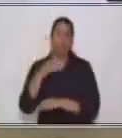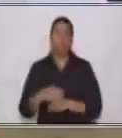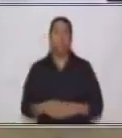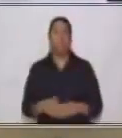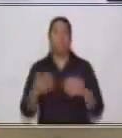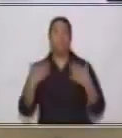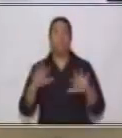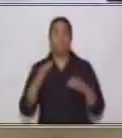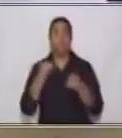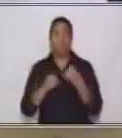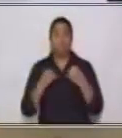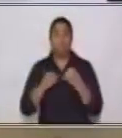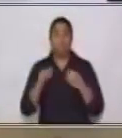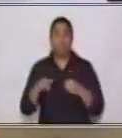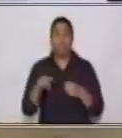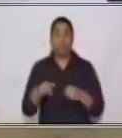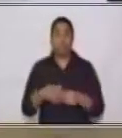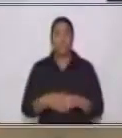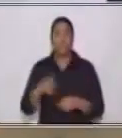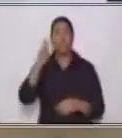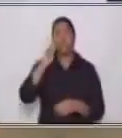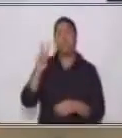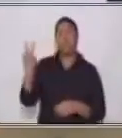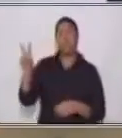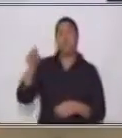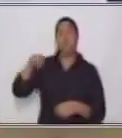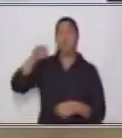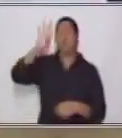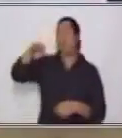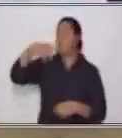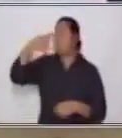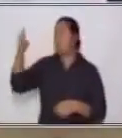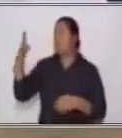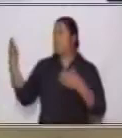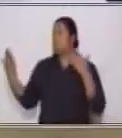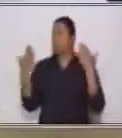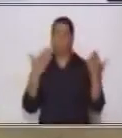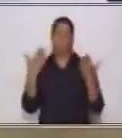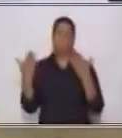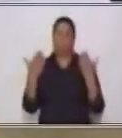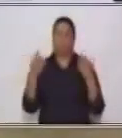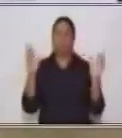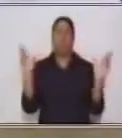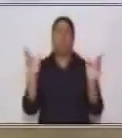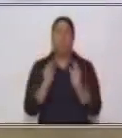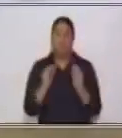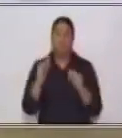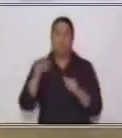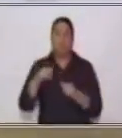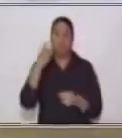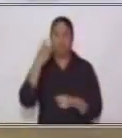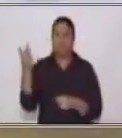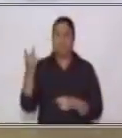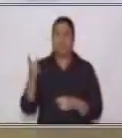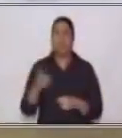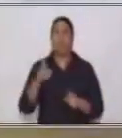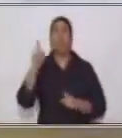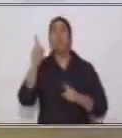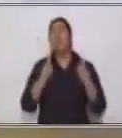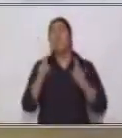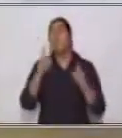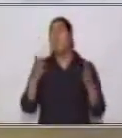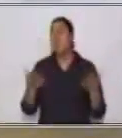finalizar, vamos a ver este cuadro comparativo acerca del resumen y la conclusión rápidamente. ¿Cuál crees